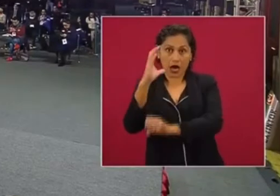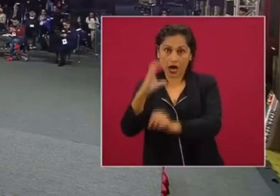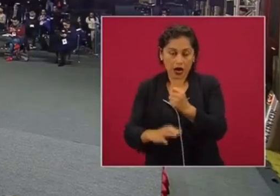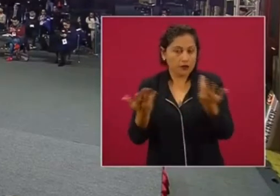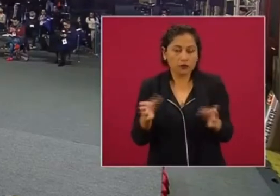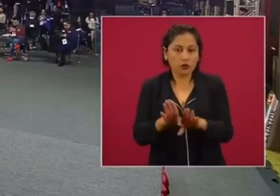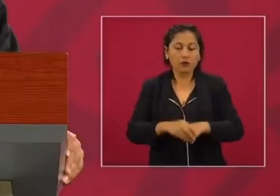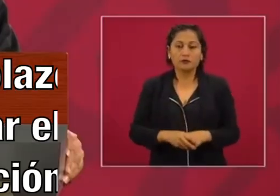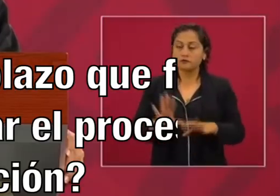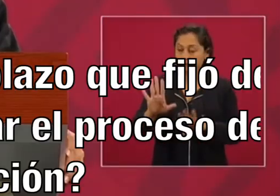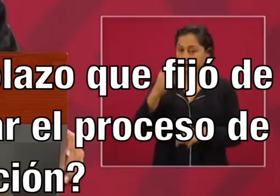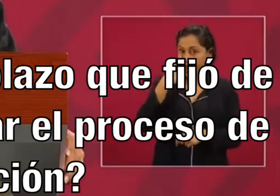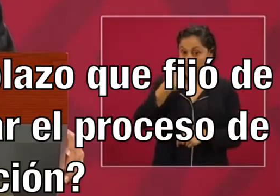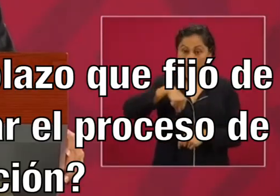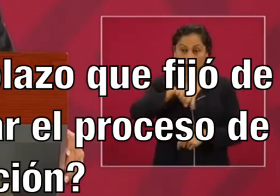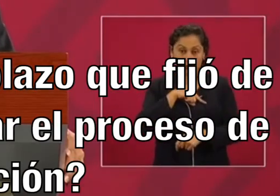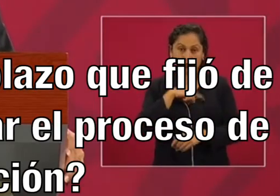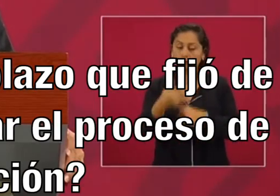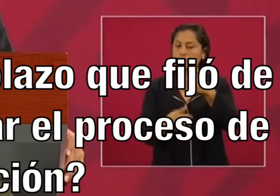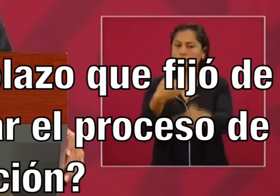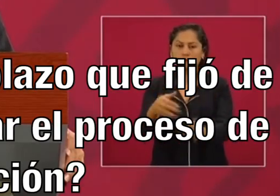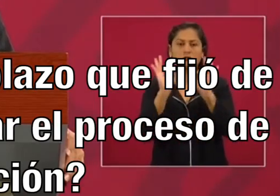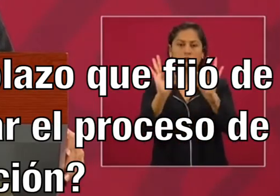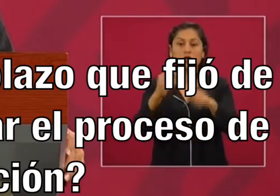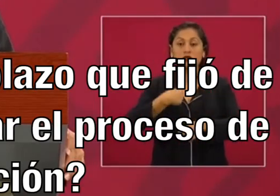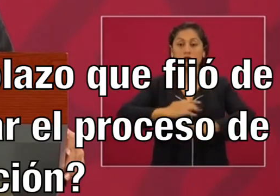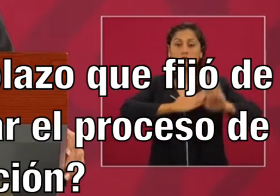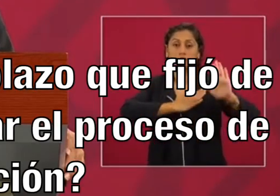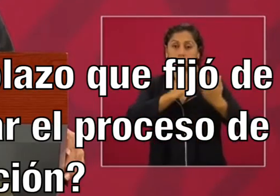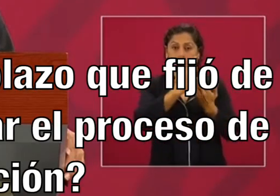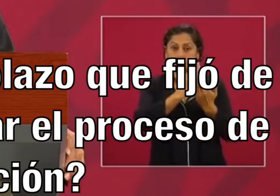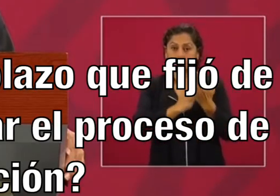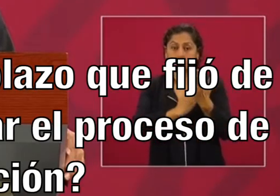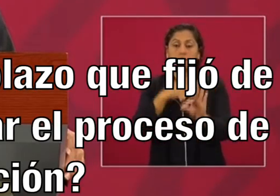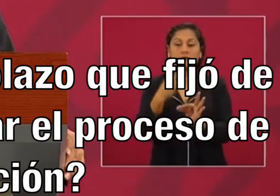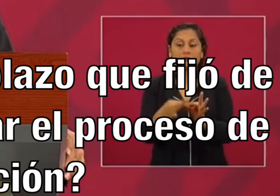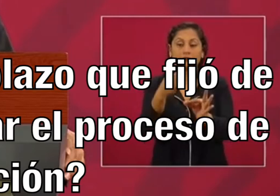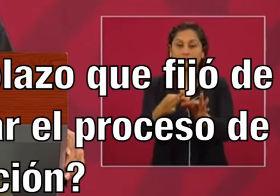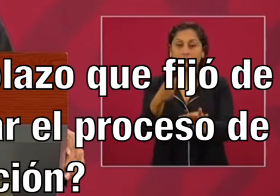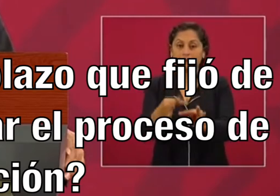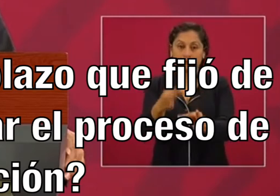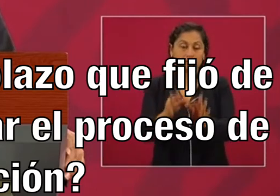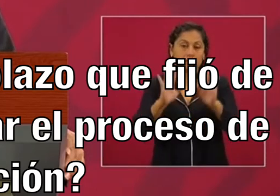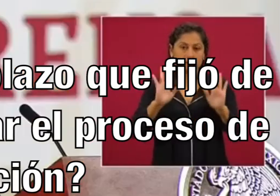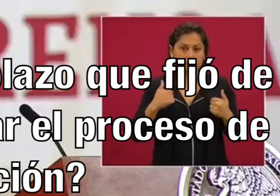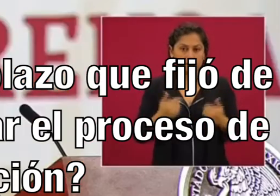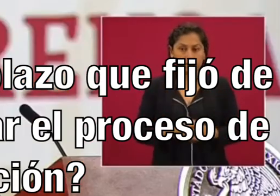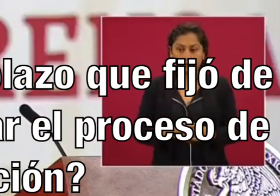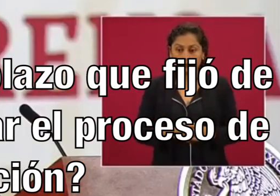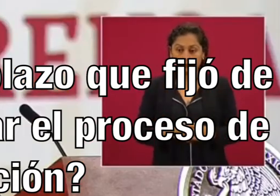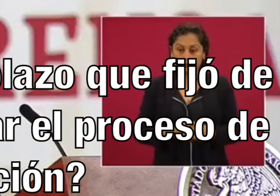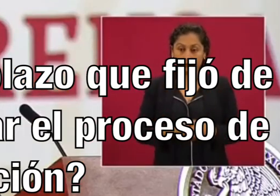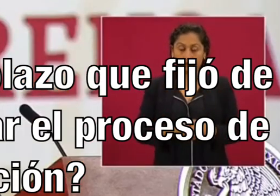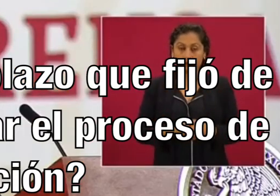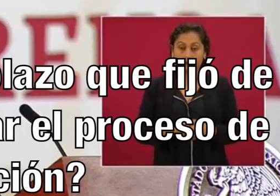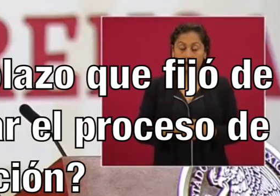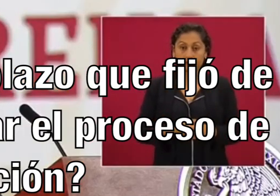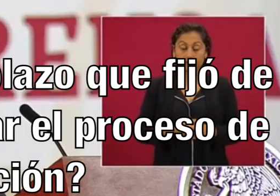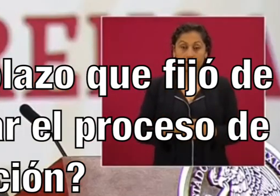Pues mire, vamos bien, se está avanzando, estoy cumpliendo con los compromisos que hice. Incluso